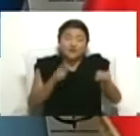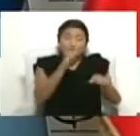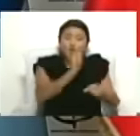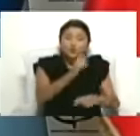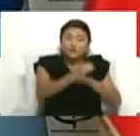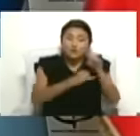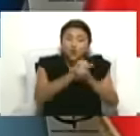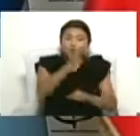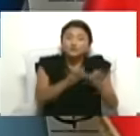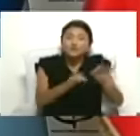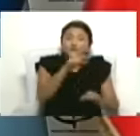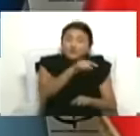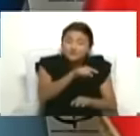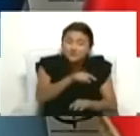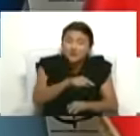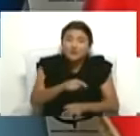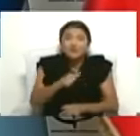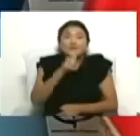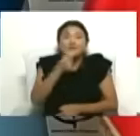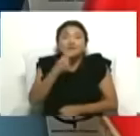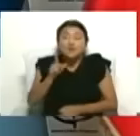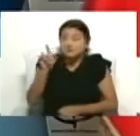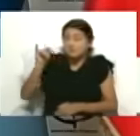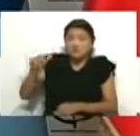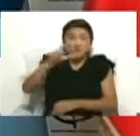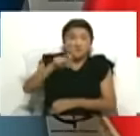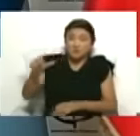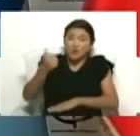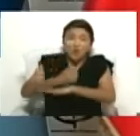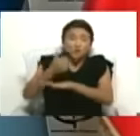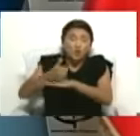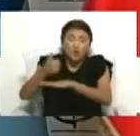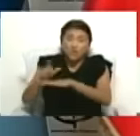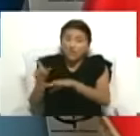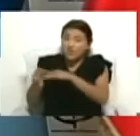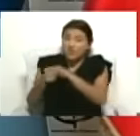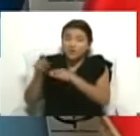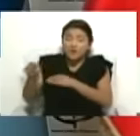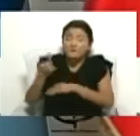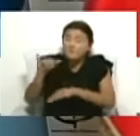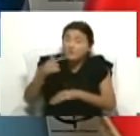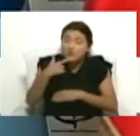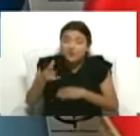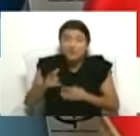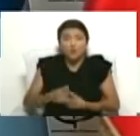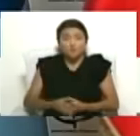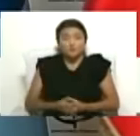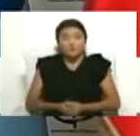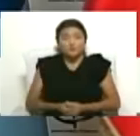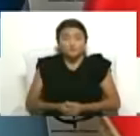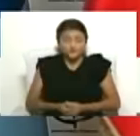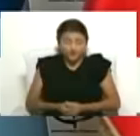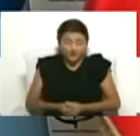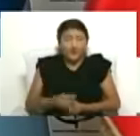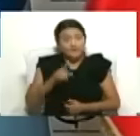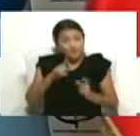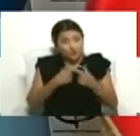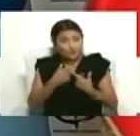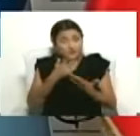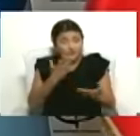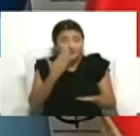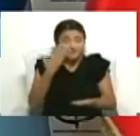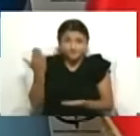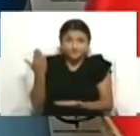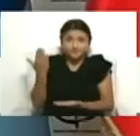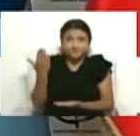Internacional de Justicia. Eso lo ha dicho incluso autoridades de la propia Guyana. Así que Guyana, la ExxonMobil,